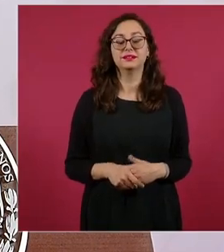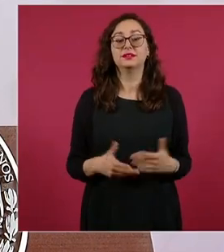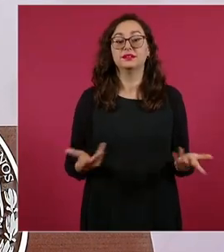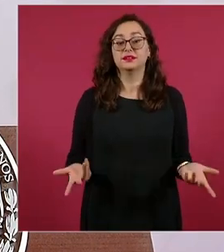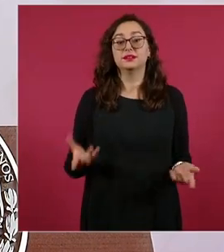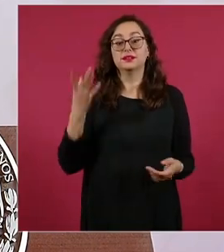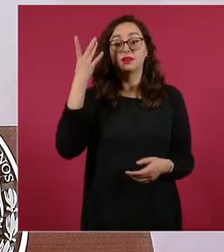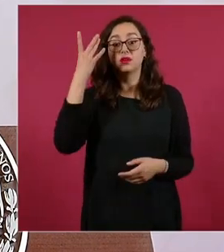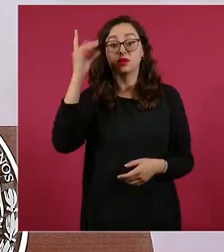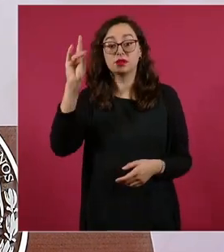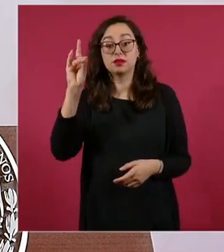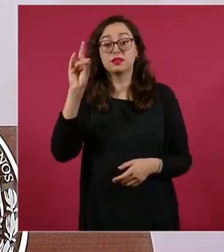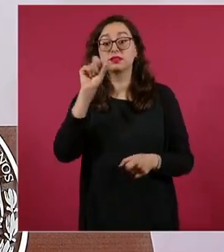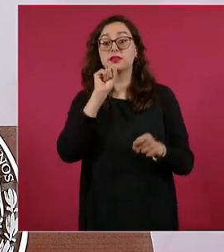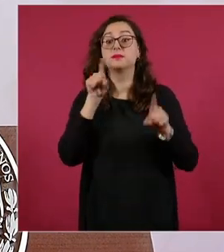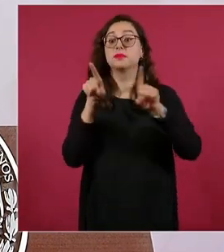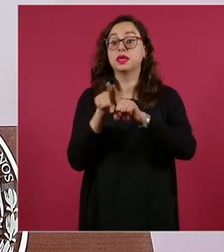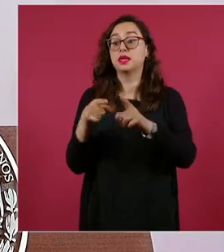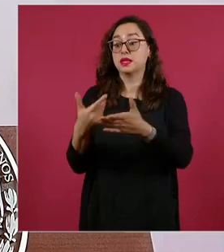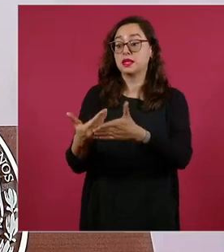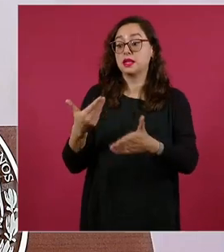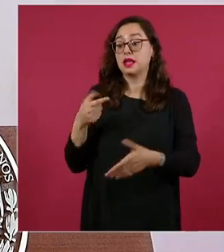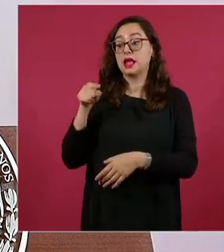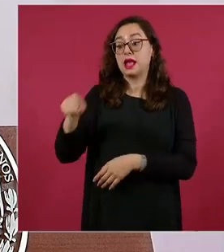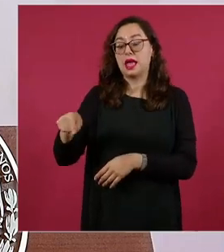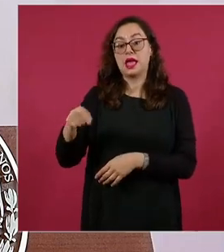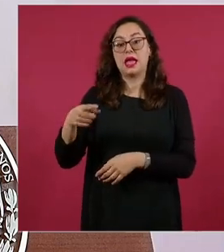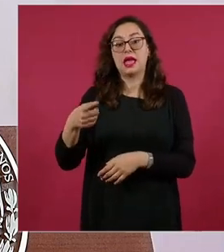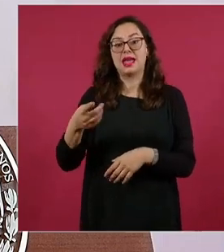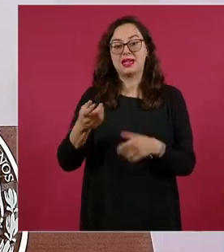inaugurar la gas de la pera